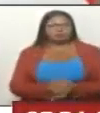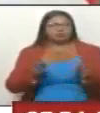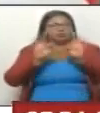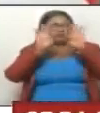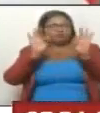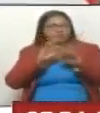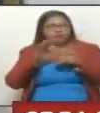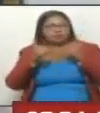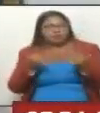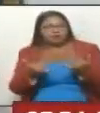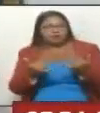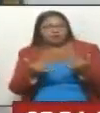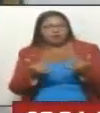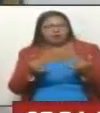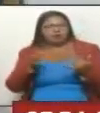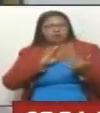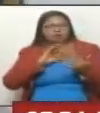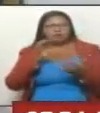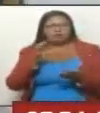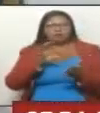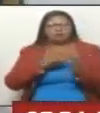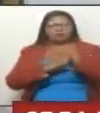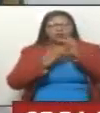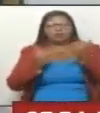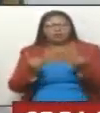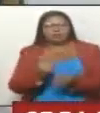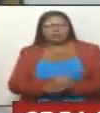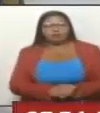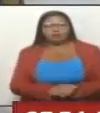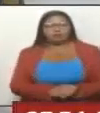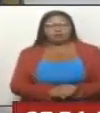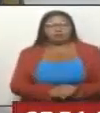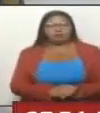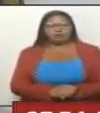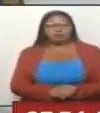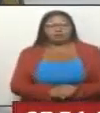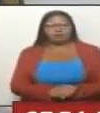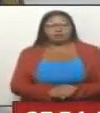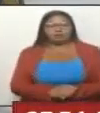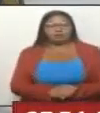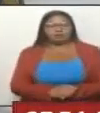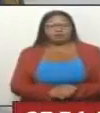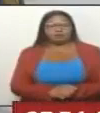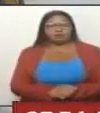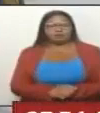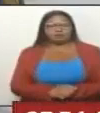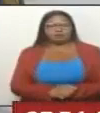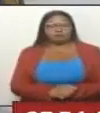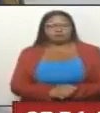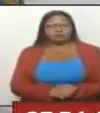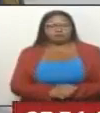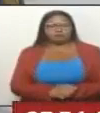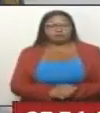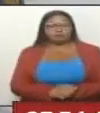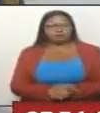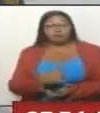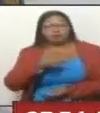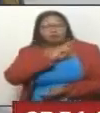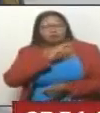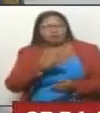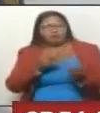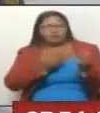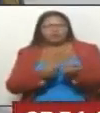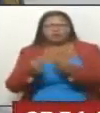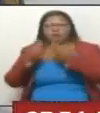oligarquías y de la partidocracia, yo llamo eso plutopartidocracia, cuando el poder económico, como